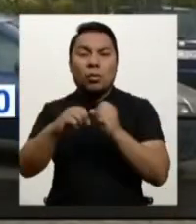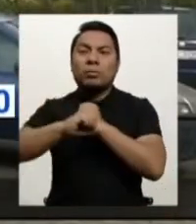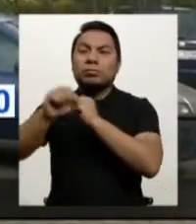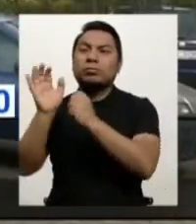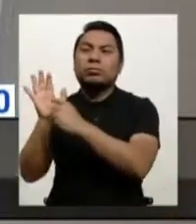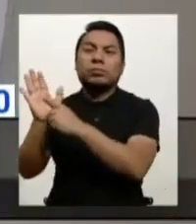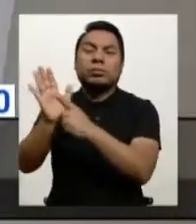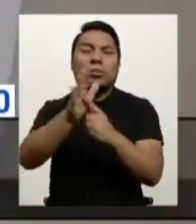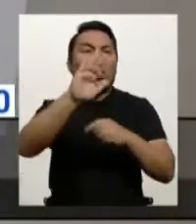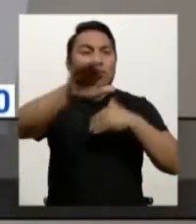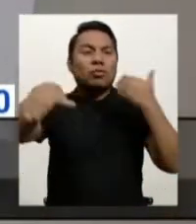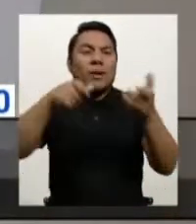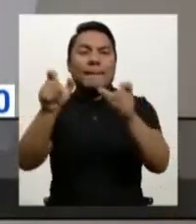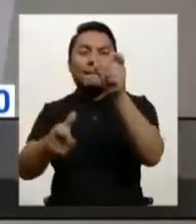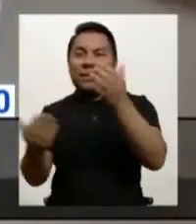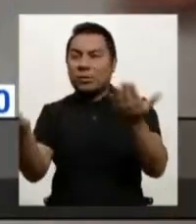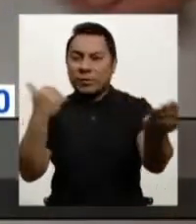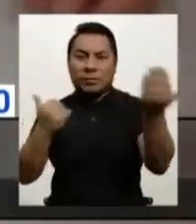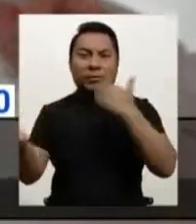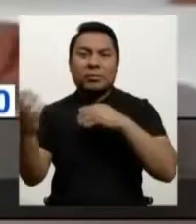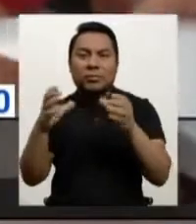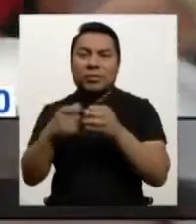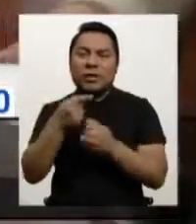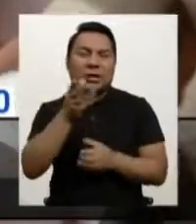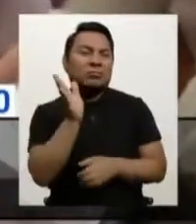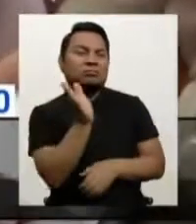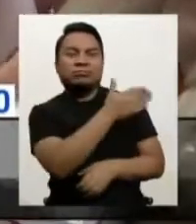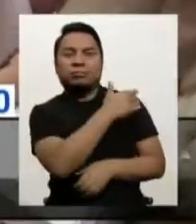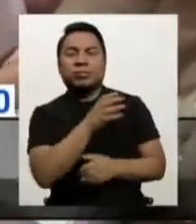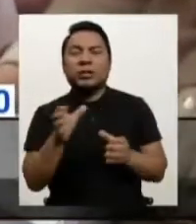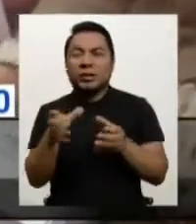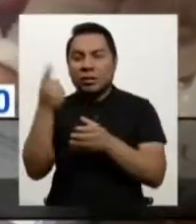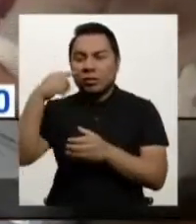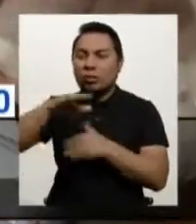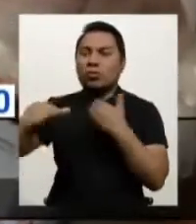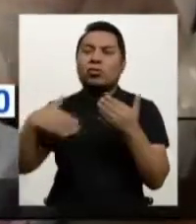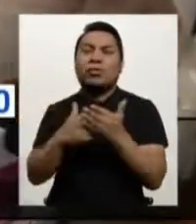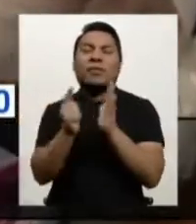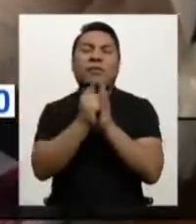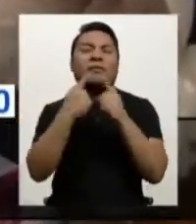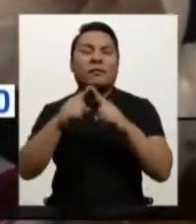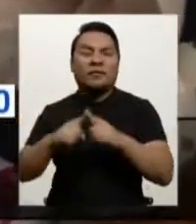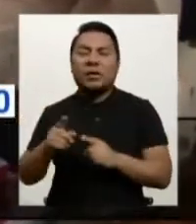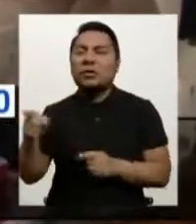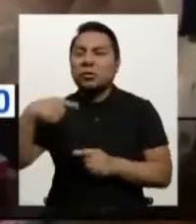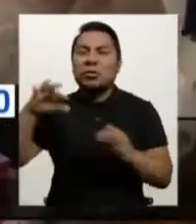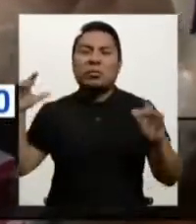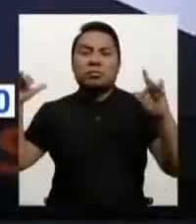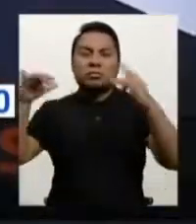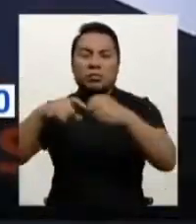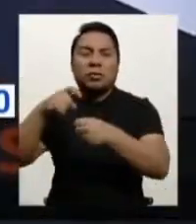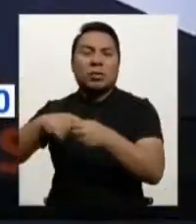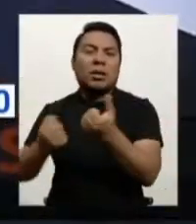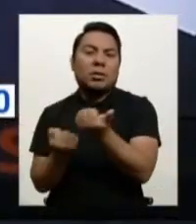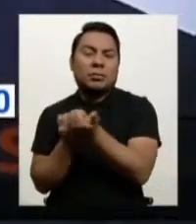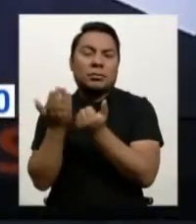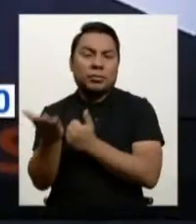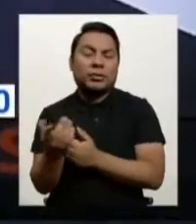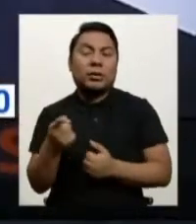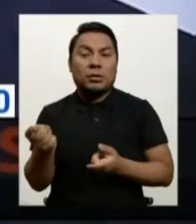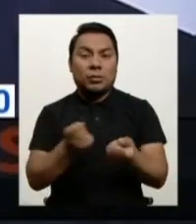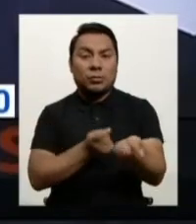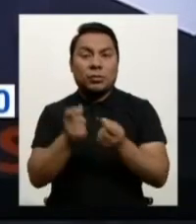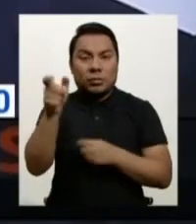discurso euroescéptico, antisistema, antiinmigrantes y también contrario a los partidos tradicionales. El